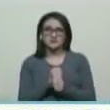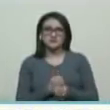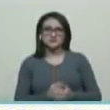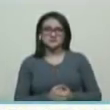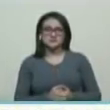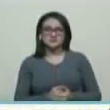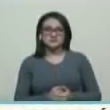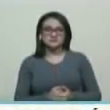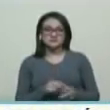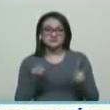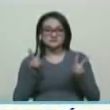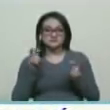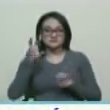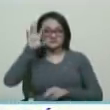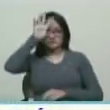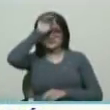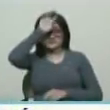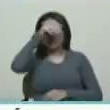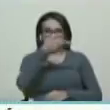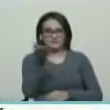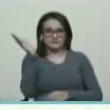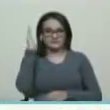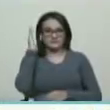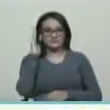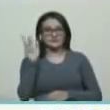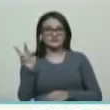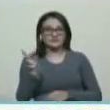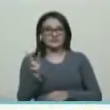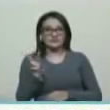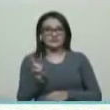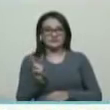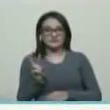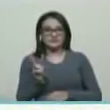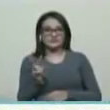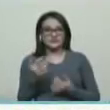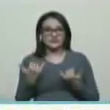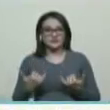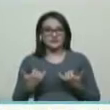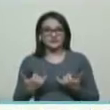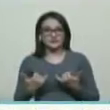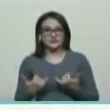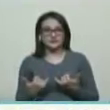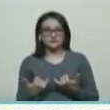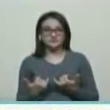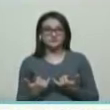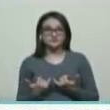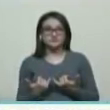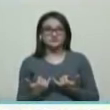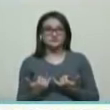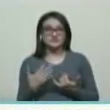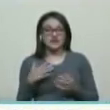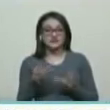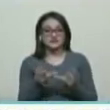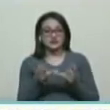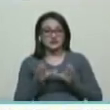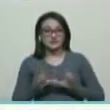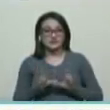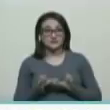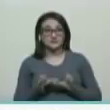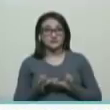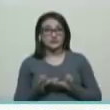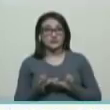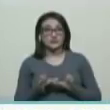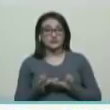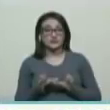el campo de la minería, como ustedes saben, Venezuela está ahora mismo buscando la certificación o trabajando